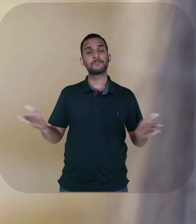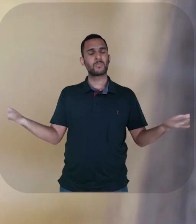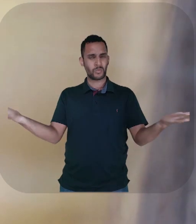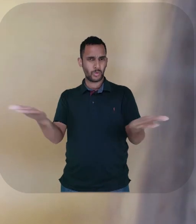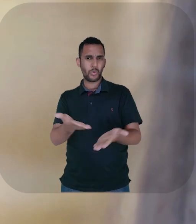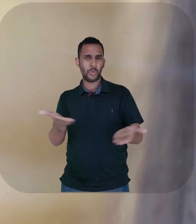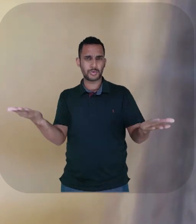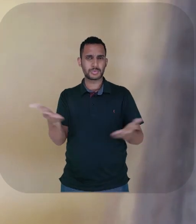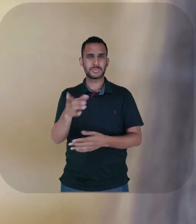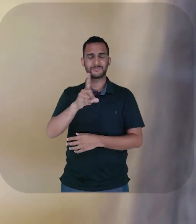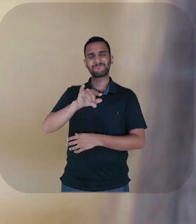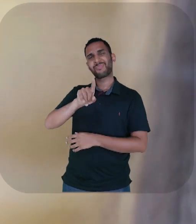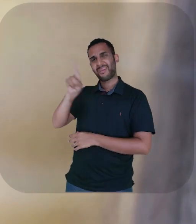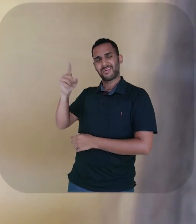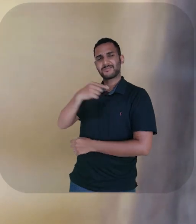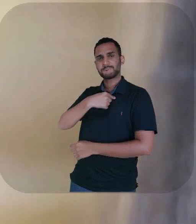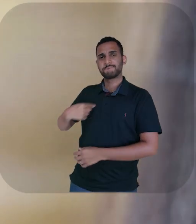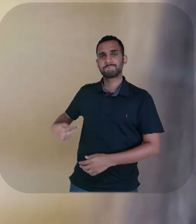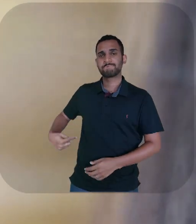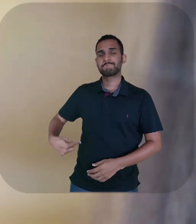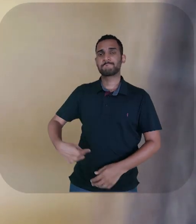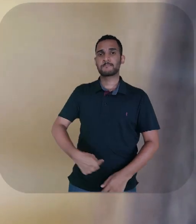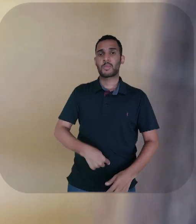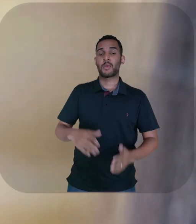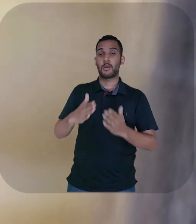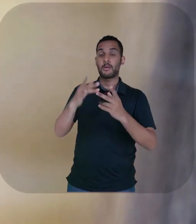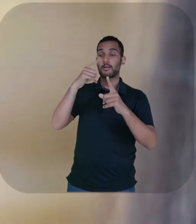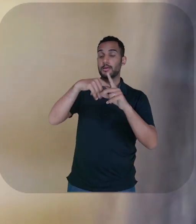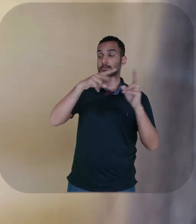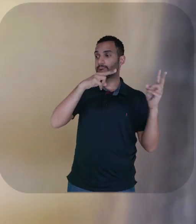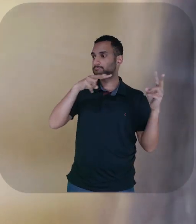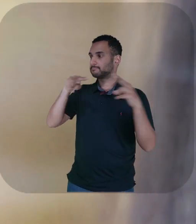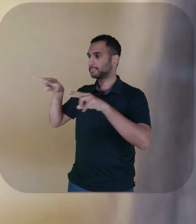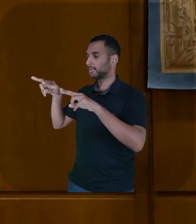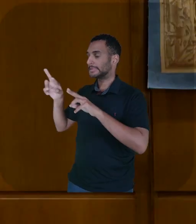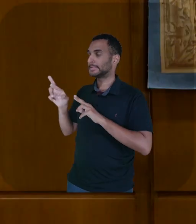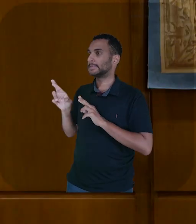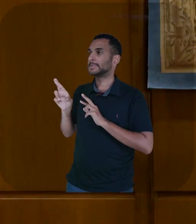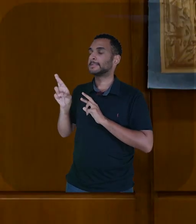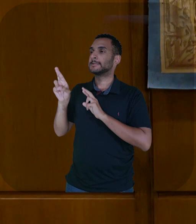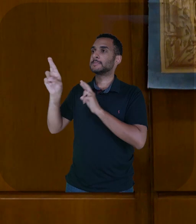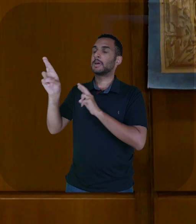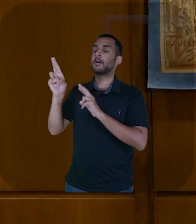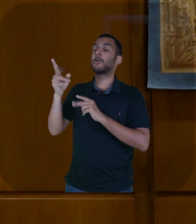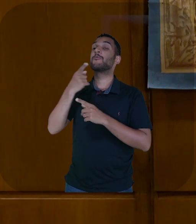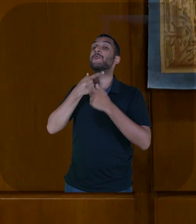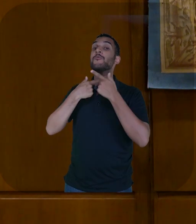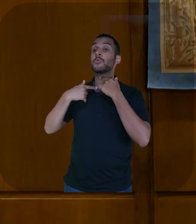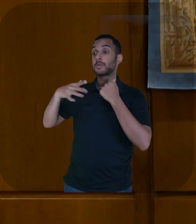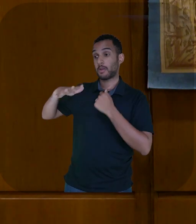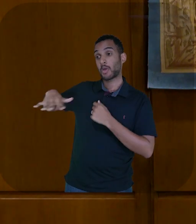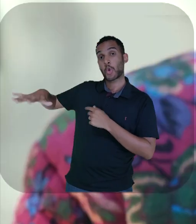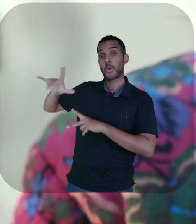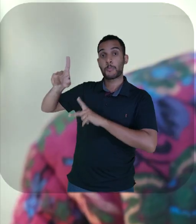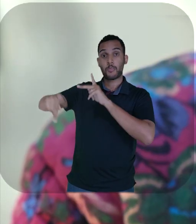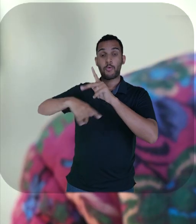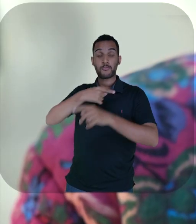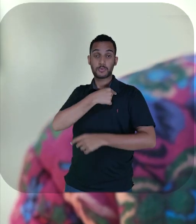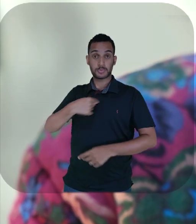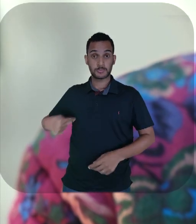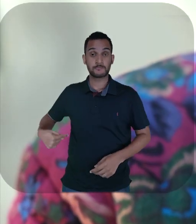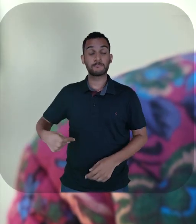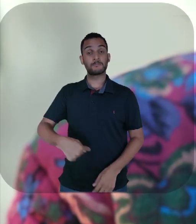Hoy día en China, la Iglesia mira hacia adelante con la esperanza. La Iglesia quiere que los cristianos chinos